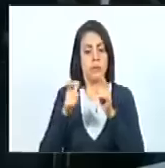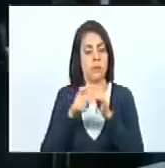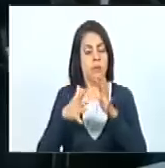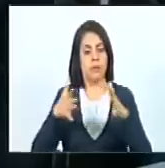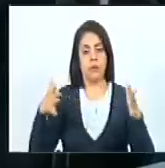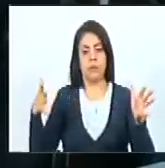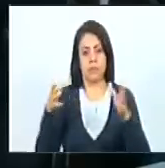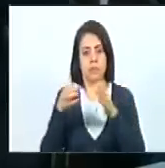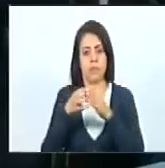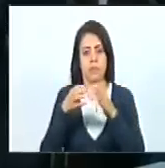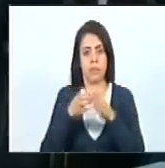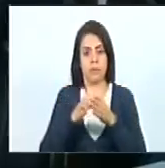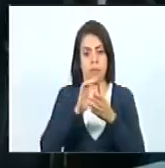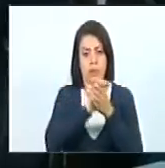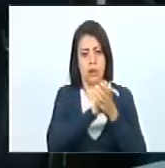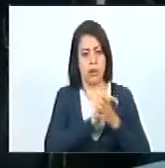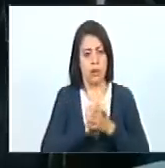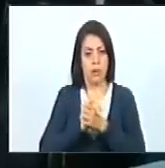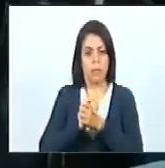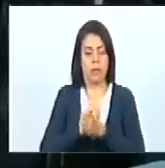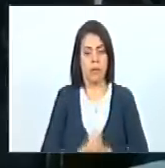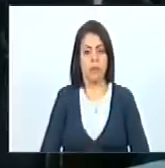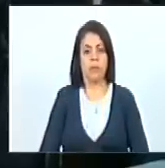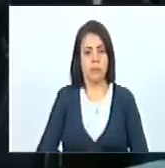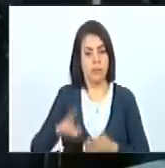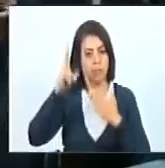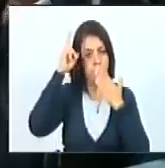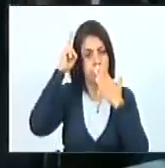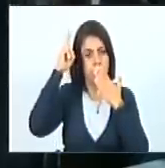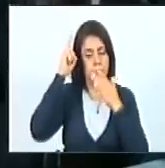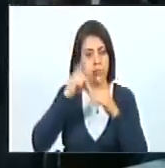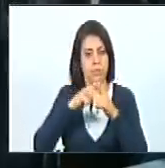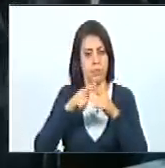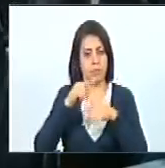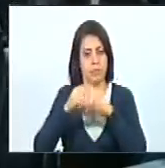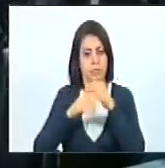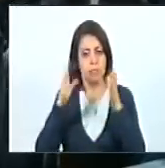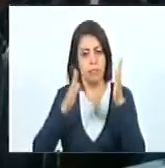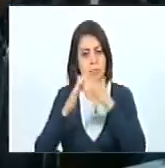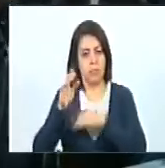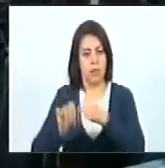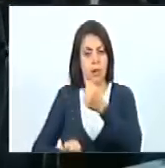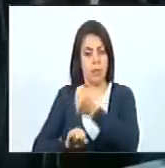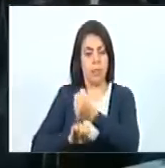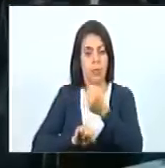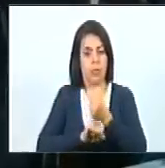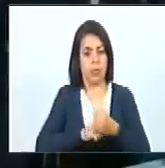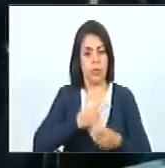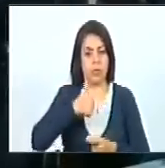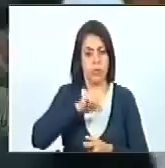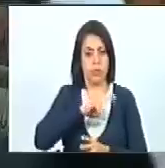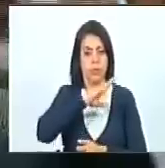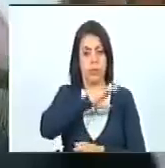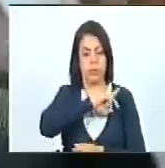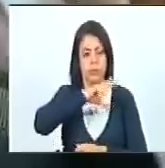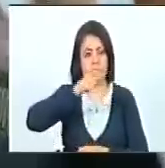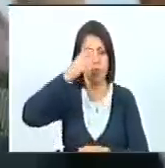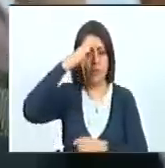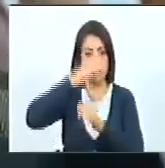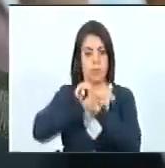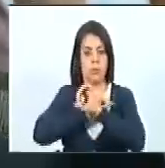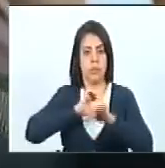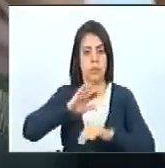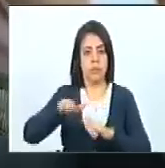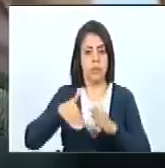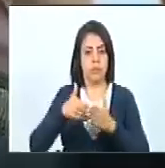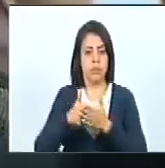gran grupo de compañeros indígenas que nos han venido apoyando a nuestro ejército en